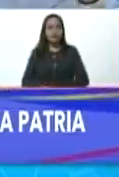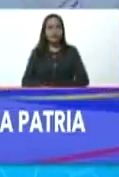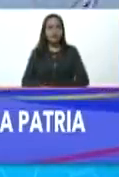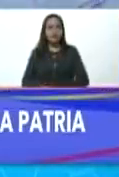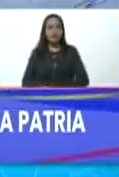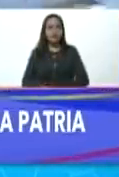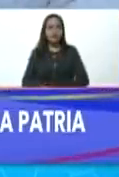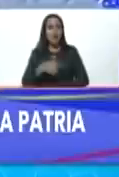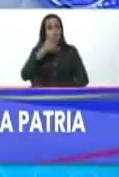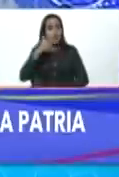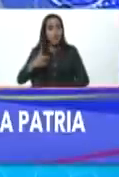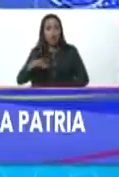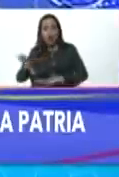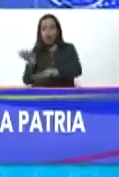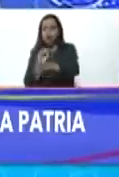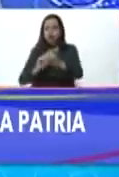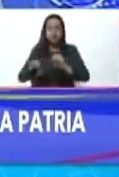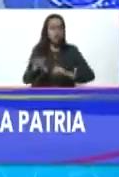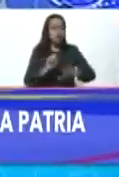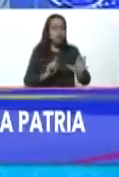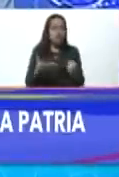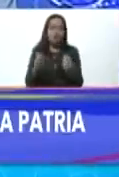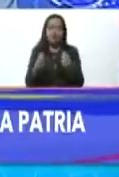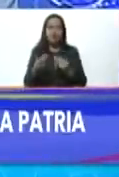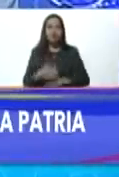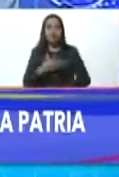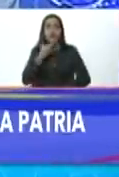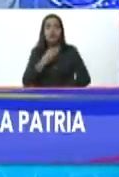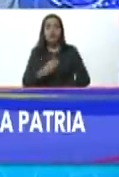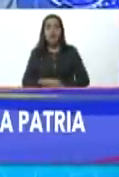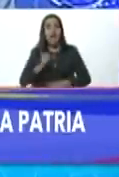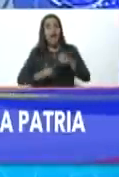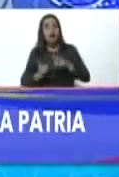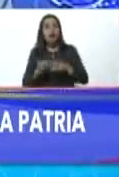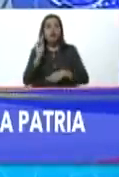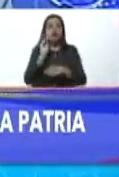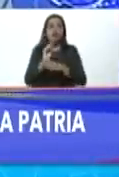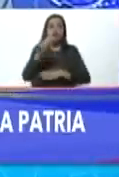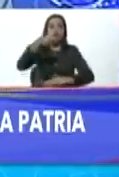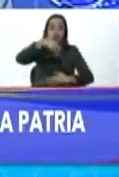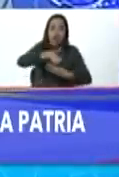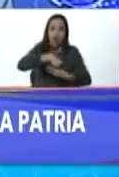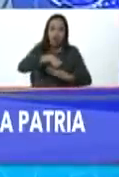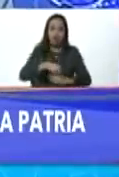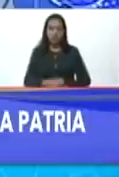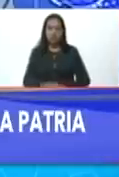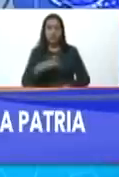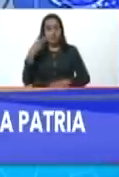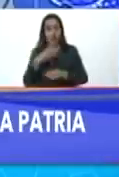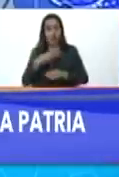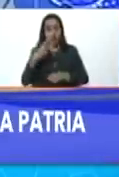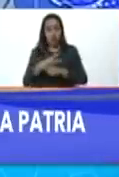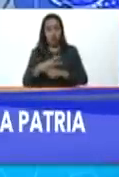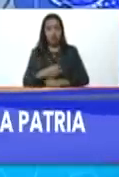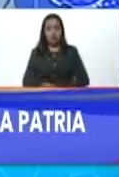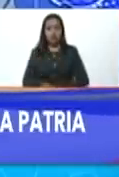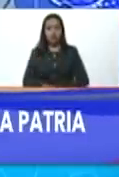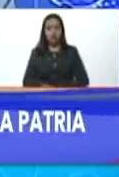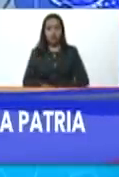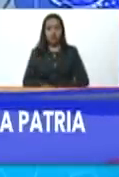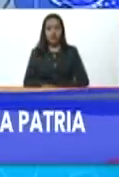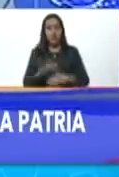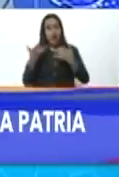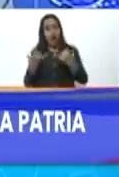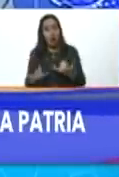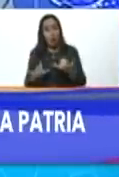gente hizo su agosto en diciembre. Algunos lo ahorraron. Y ahora estoy